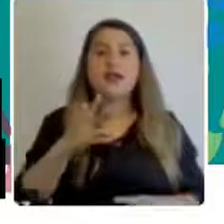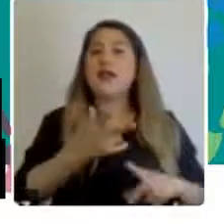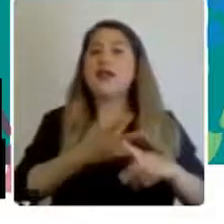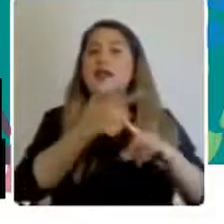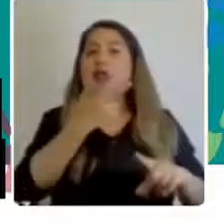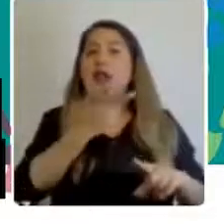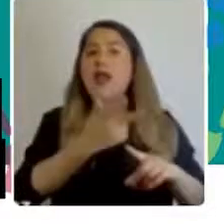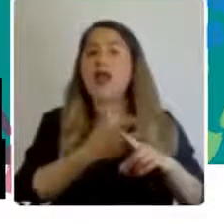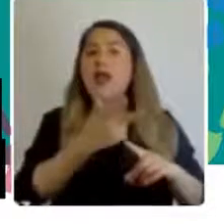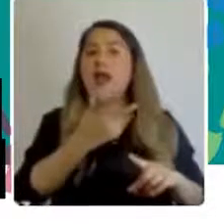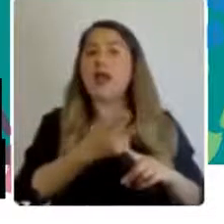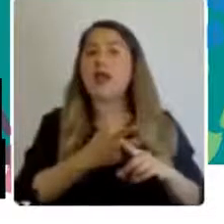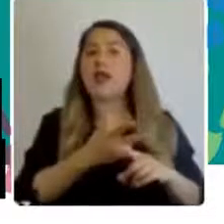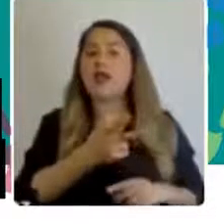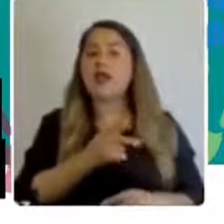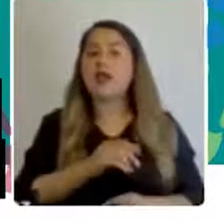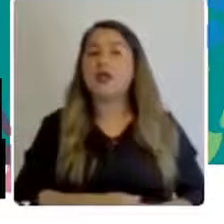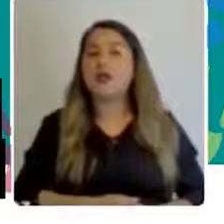empezaron las discusiones en